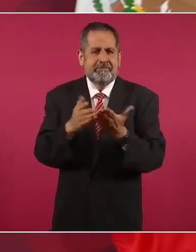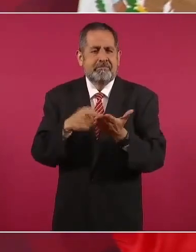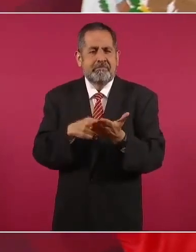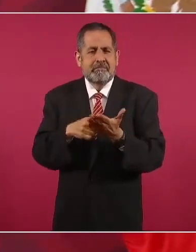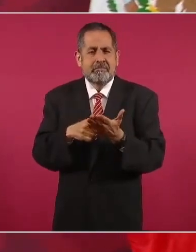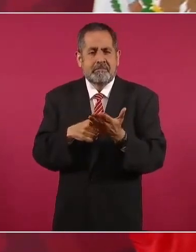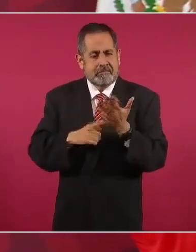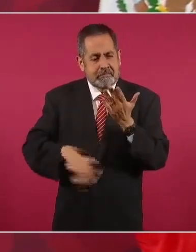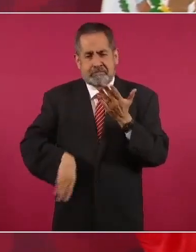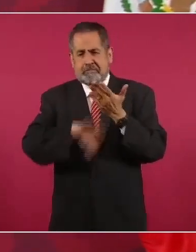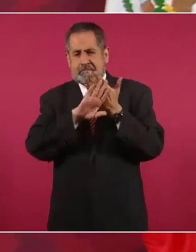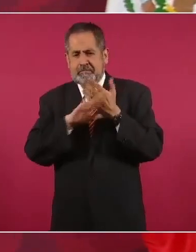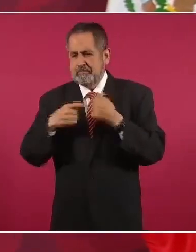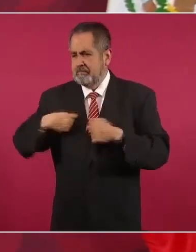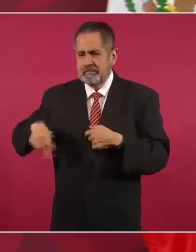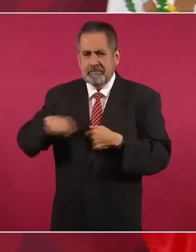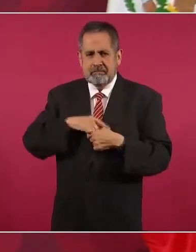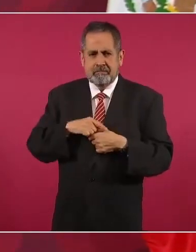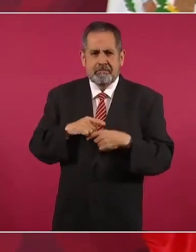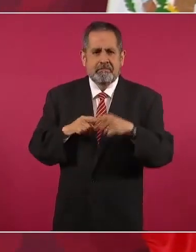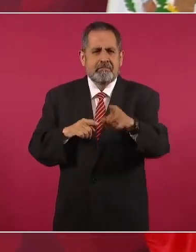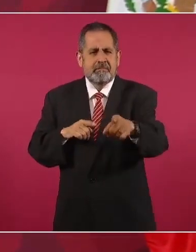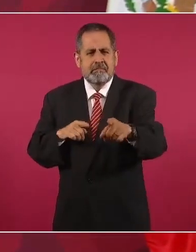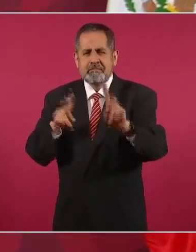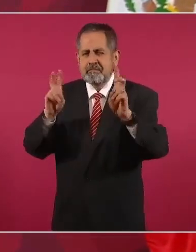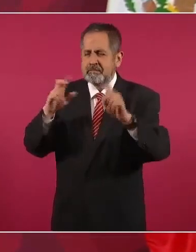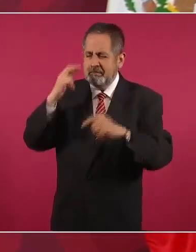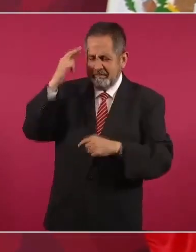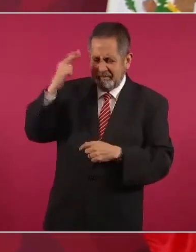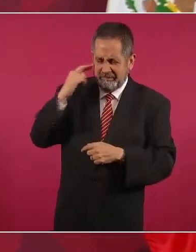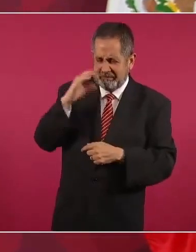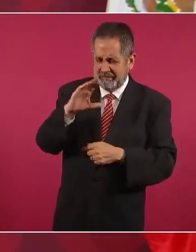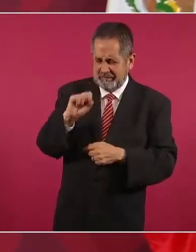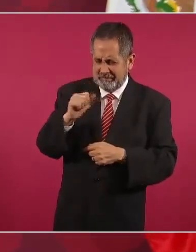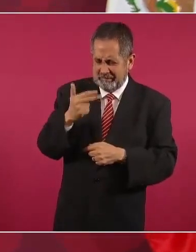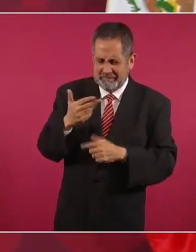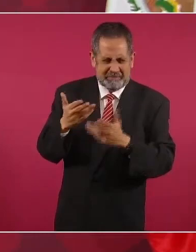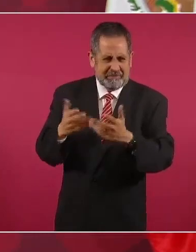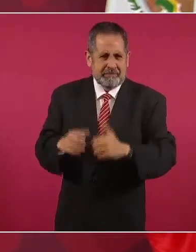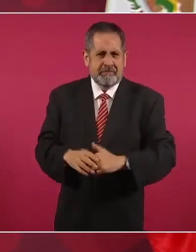en contra de nosotros. El rey del cash. Sí.